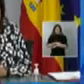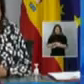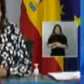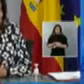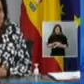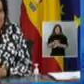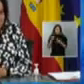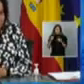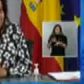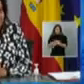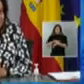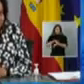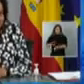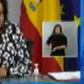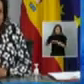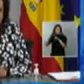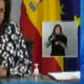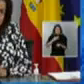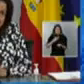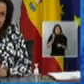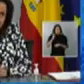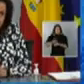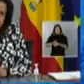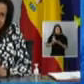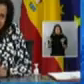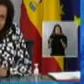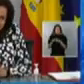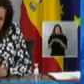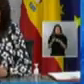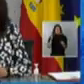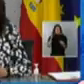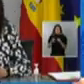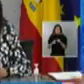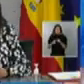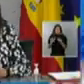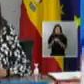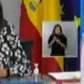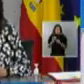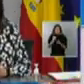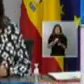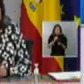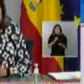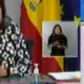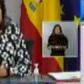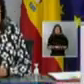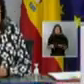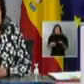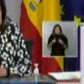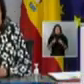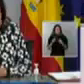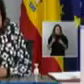una cuestión muy importante es el tema del aislamiento. Cuanto más invirtamos en el aislamiento de nuestra